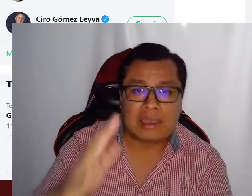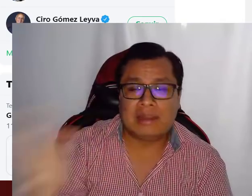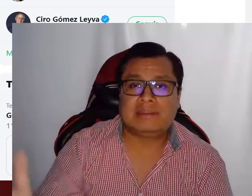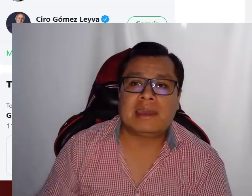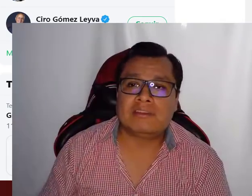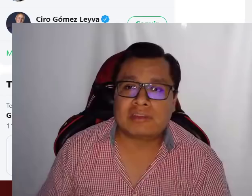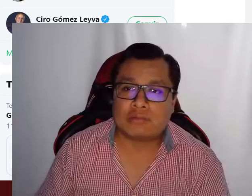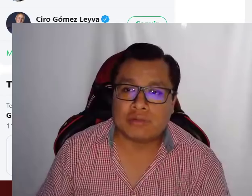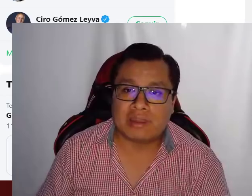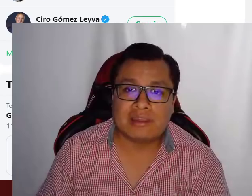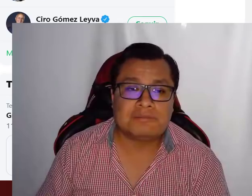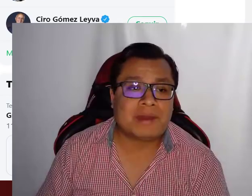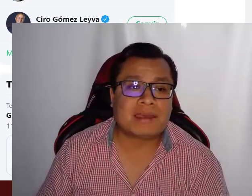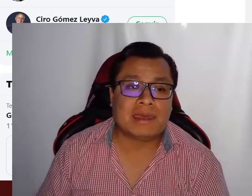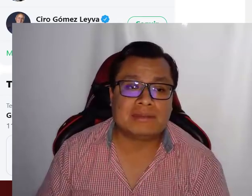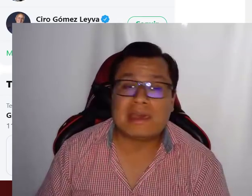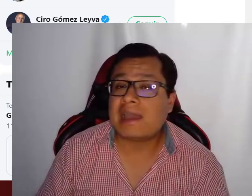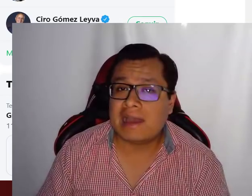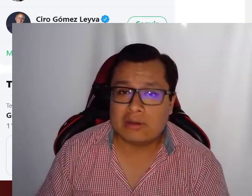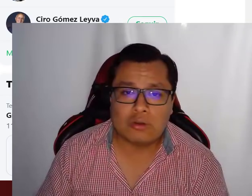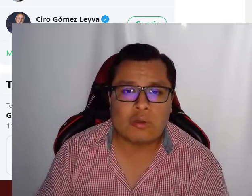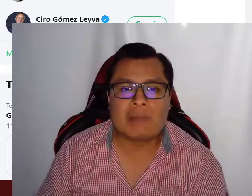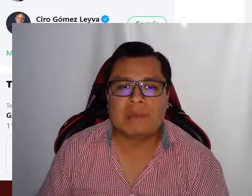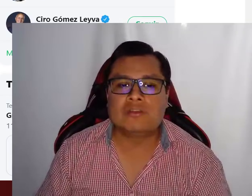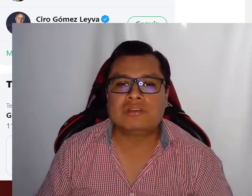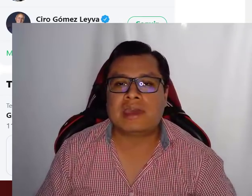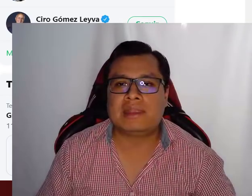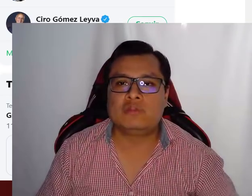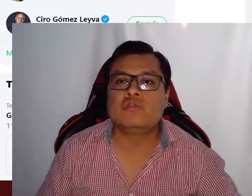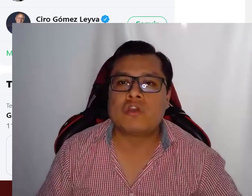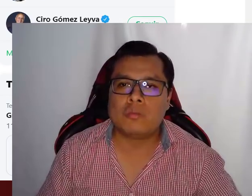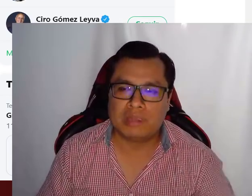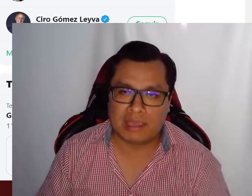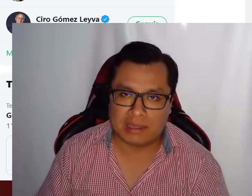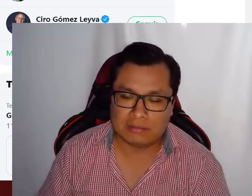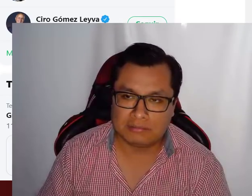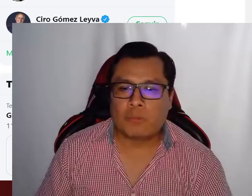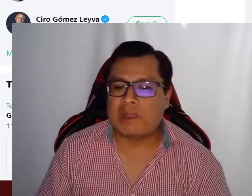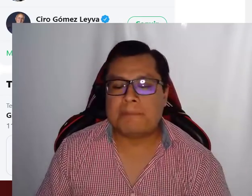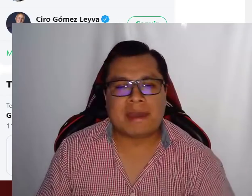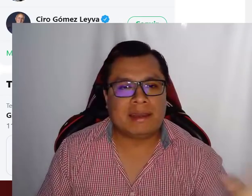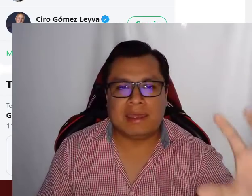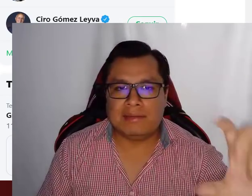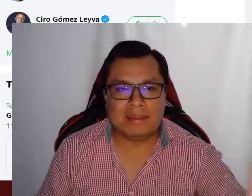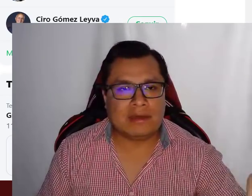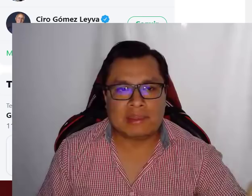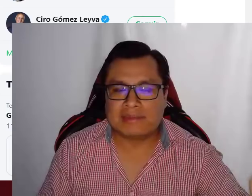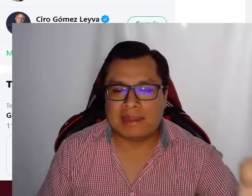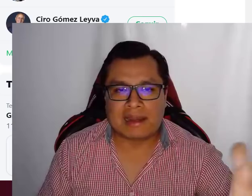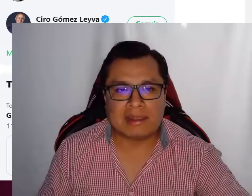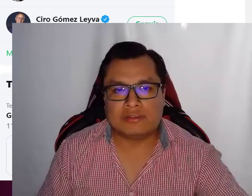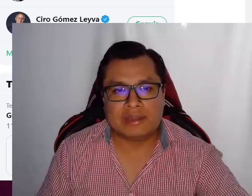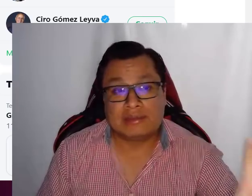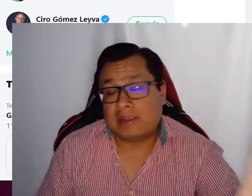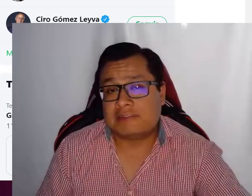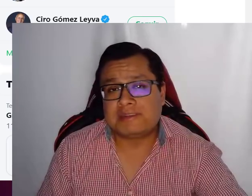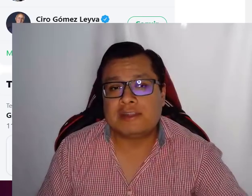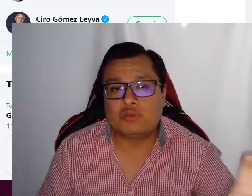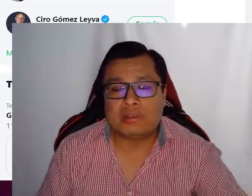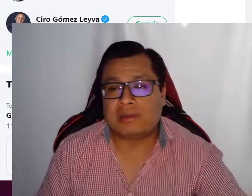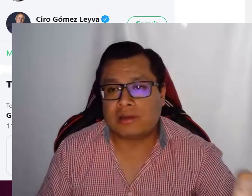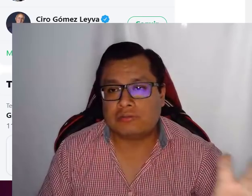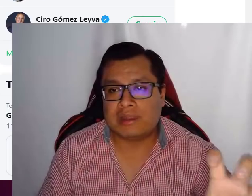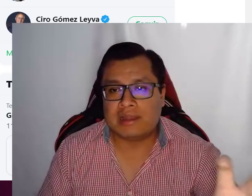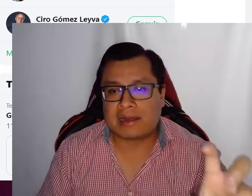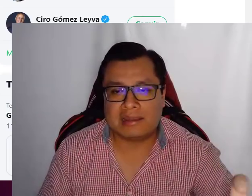esperando que les lleguen nuestras autoridades para que se haga algo o al menos generen un comunicado. pueden pegarle el video ya sea en las redes sociales, en